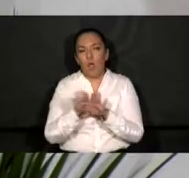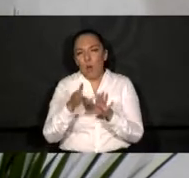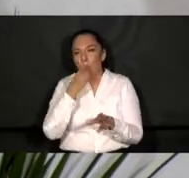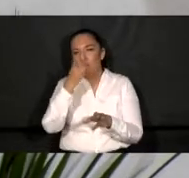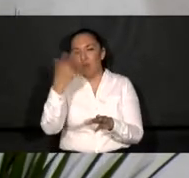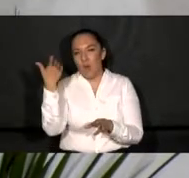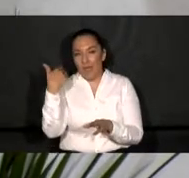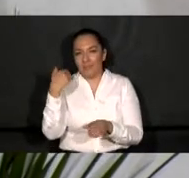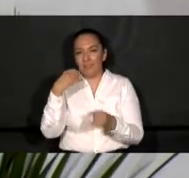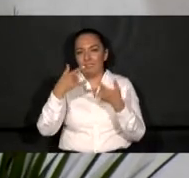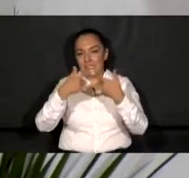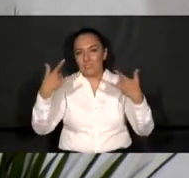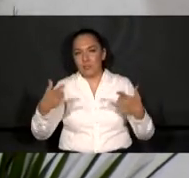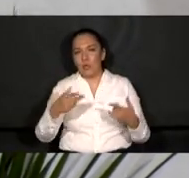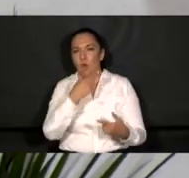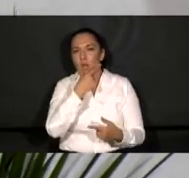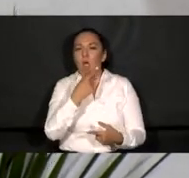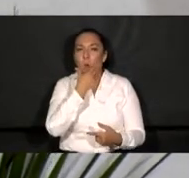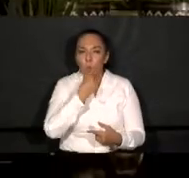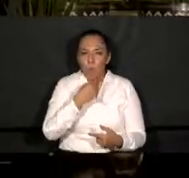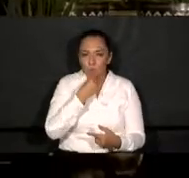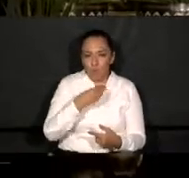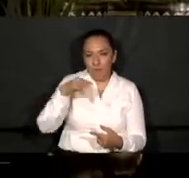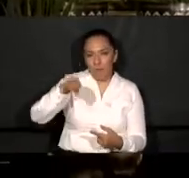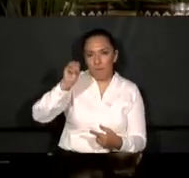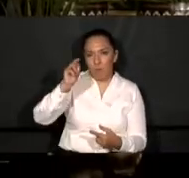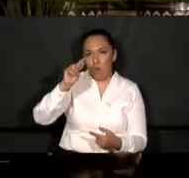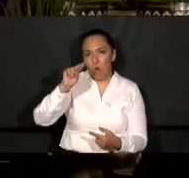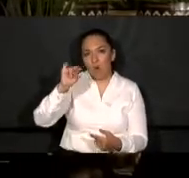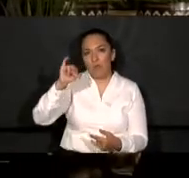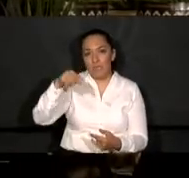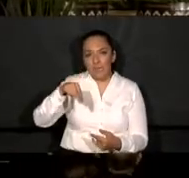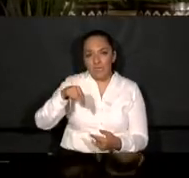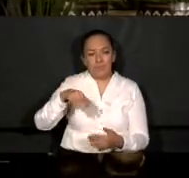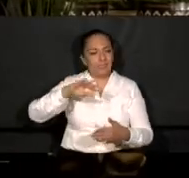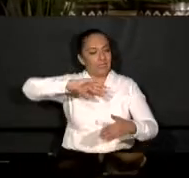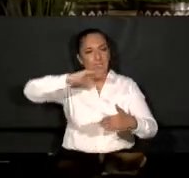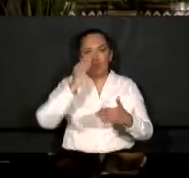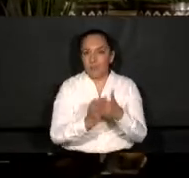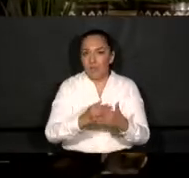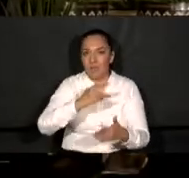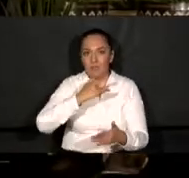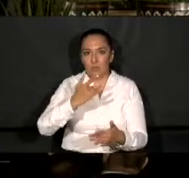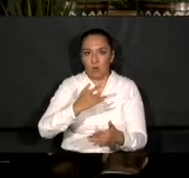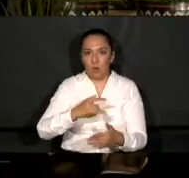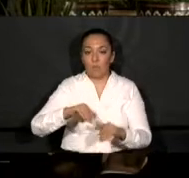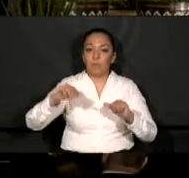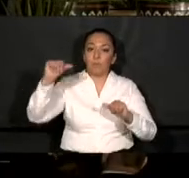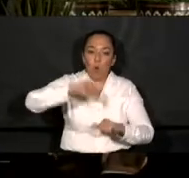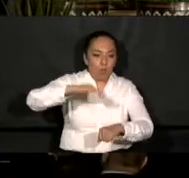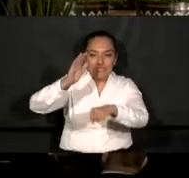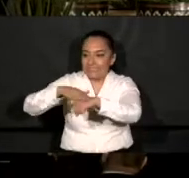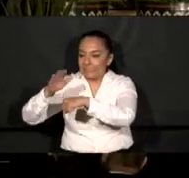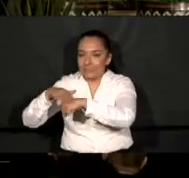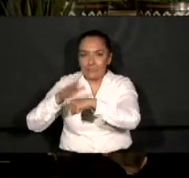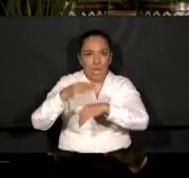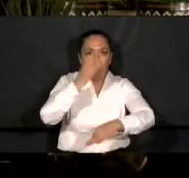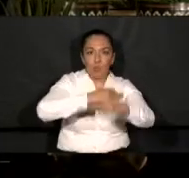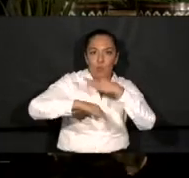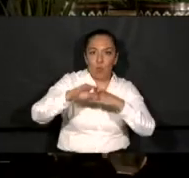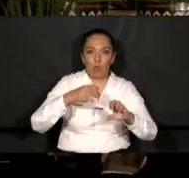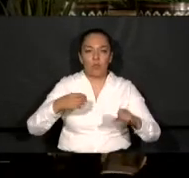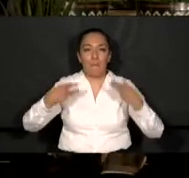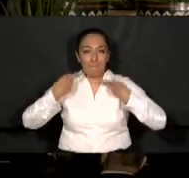evitar el dolor que podemos evitar. Hoy llamo a todos los chihuahuenses de todas las regiones,